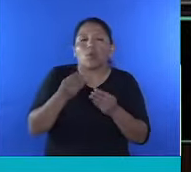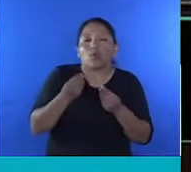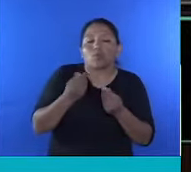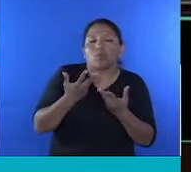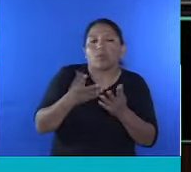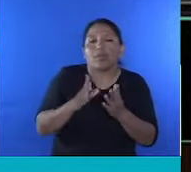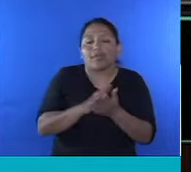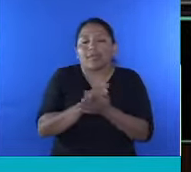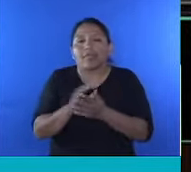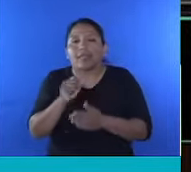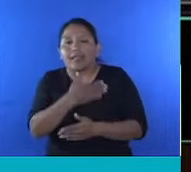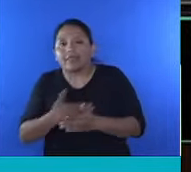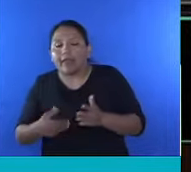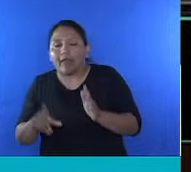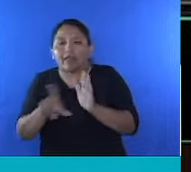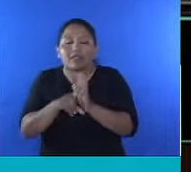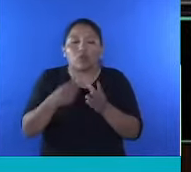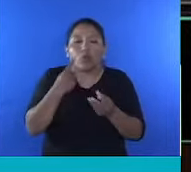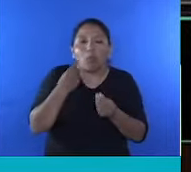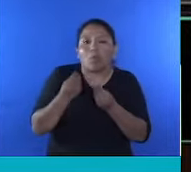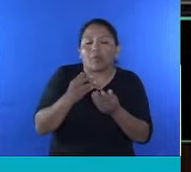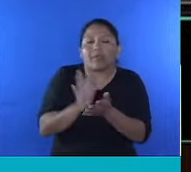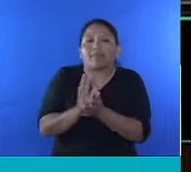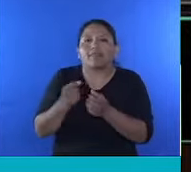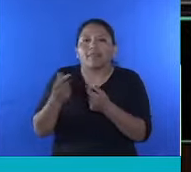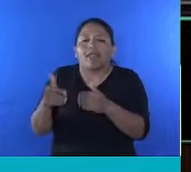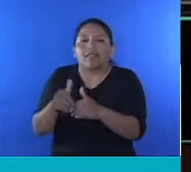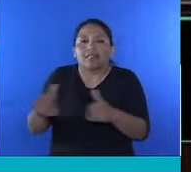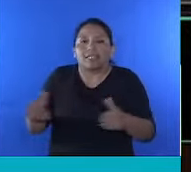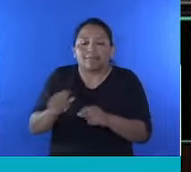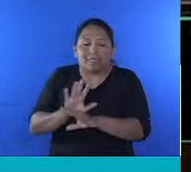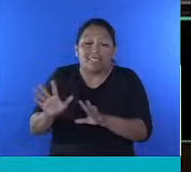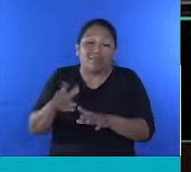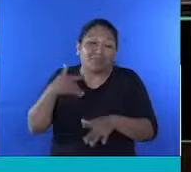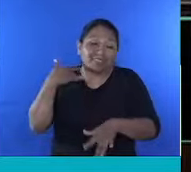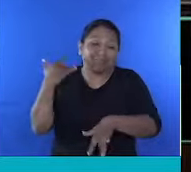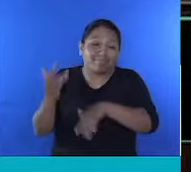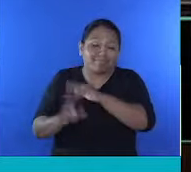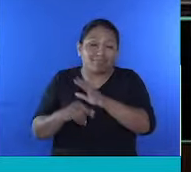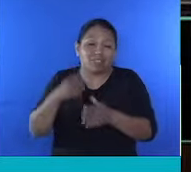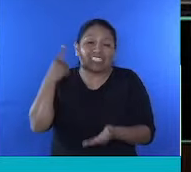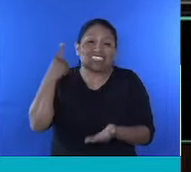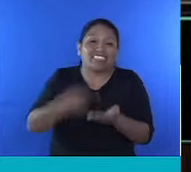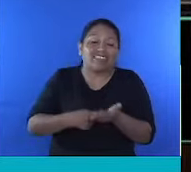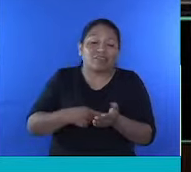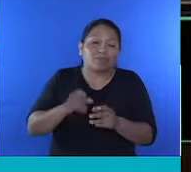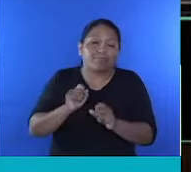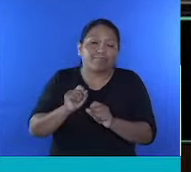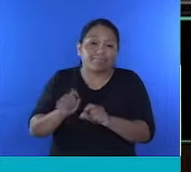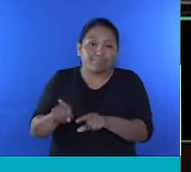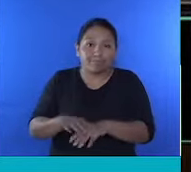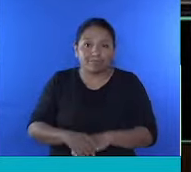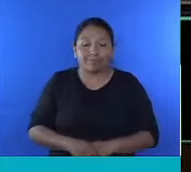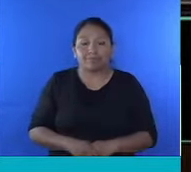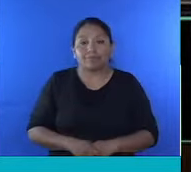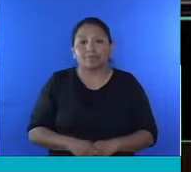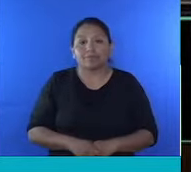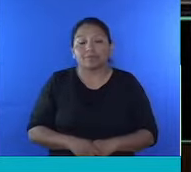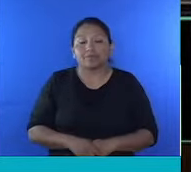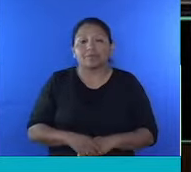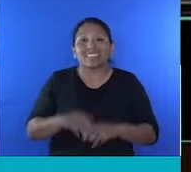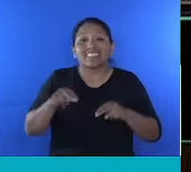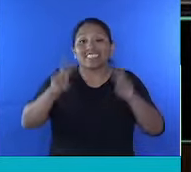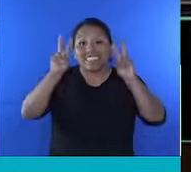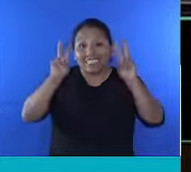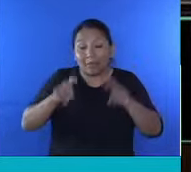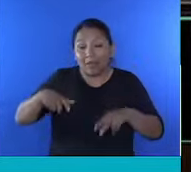vigente Y del estado A ver cómo pueden limitar el desastre que hicieron con ese decreto con las prepagas este tema de